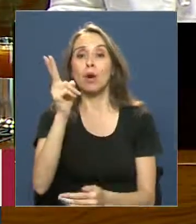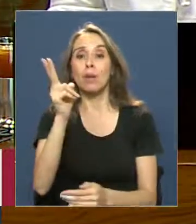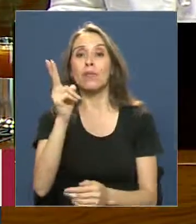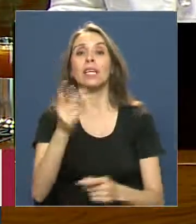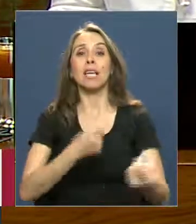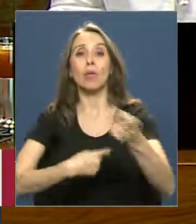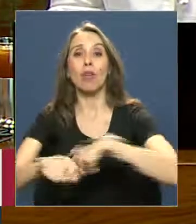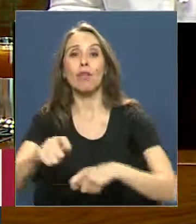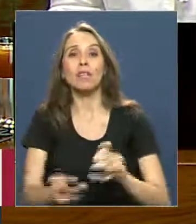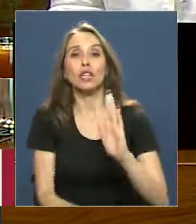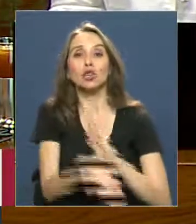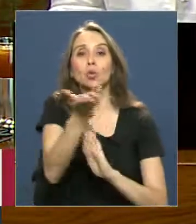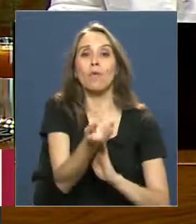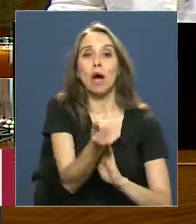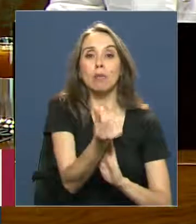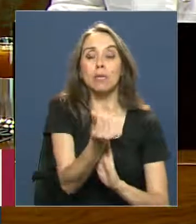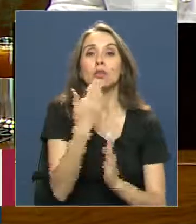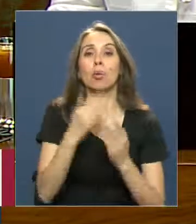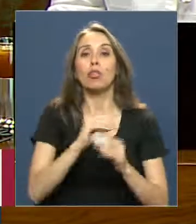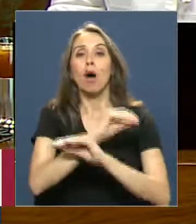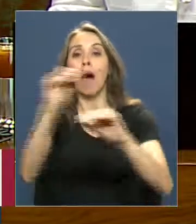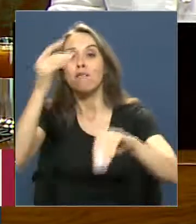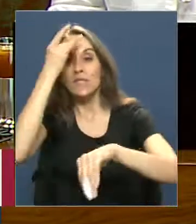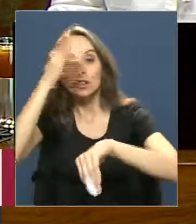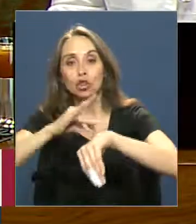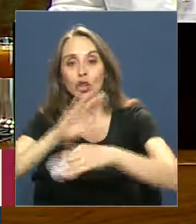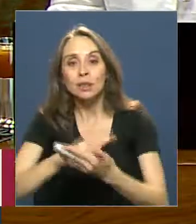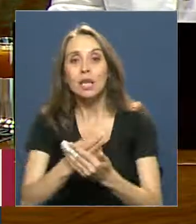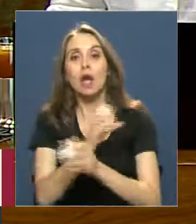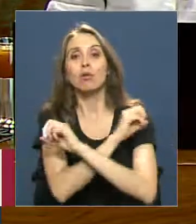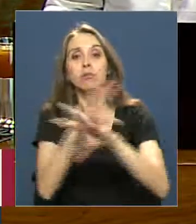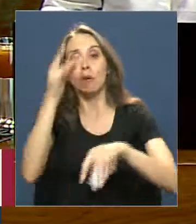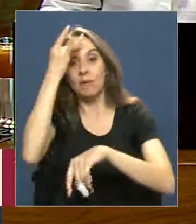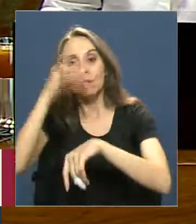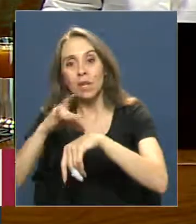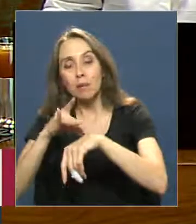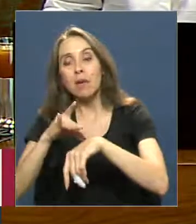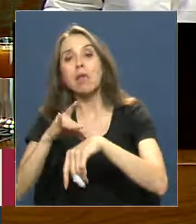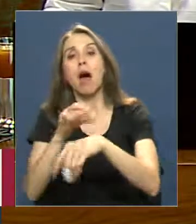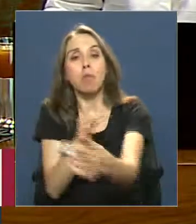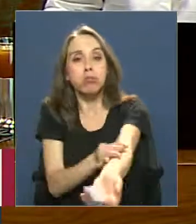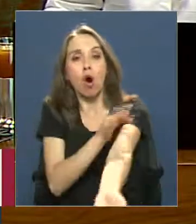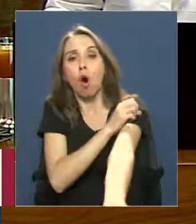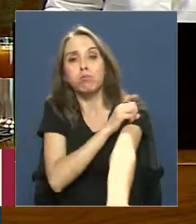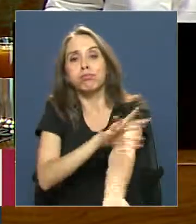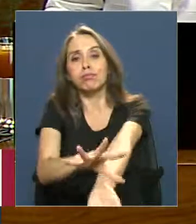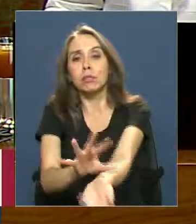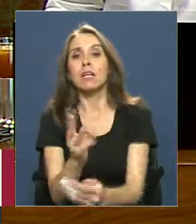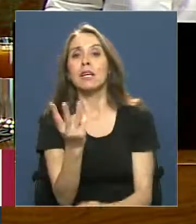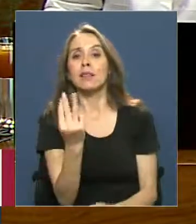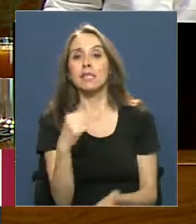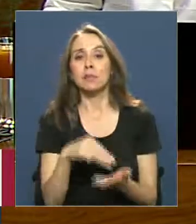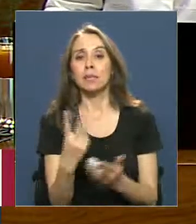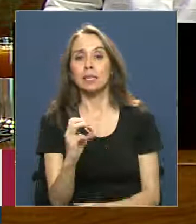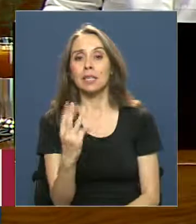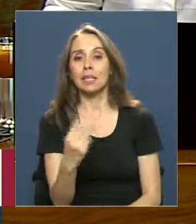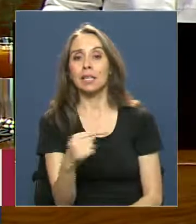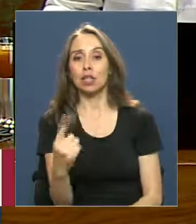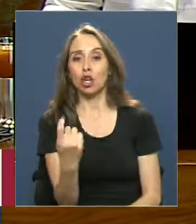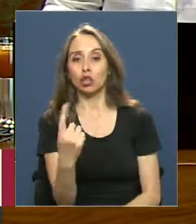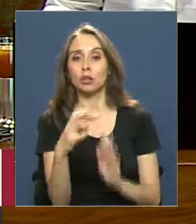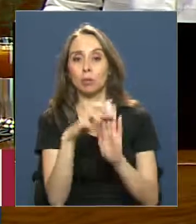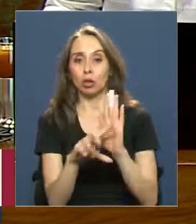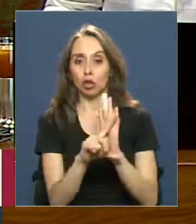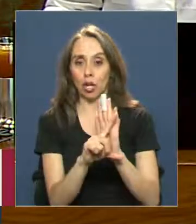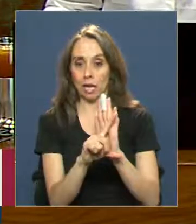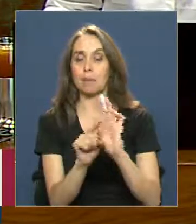de los productos que indica en caso de alerta sanitaria, epidemia o pandemia. Boletín 13.303-11.